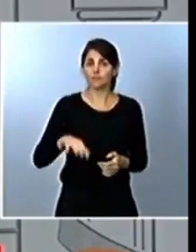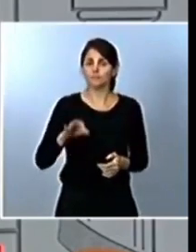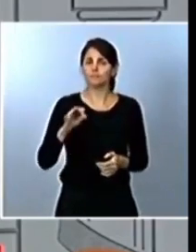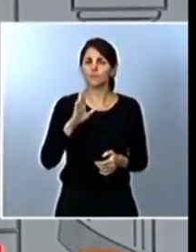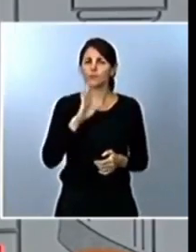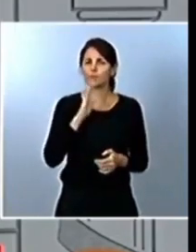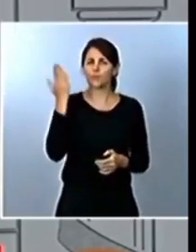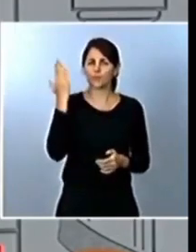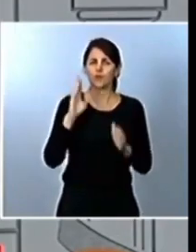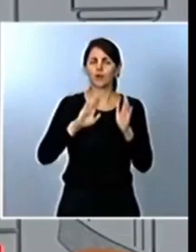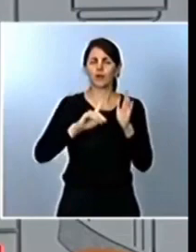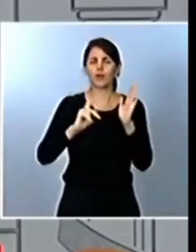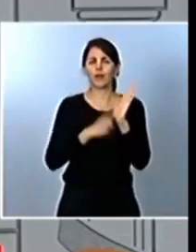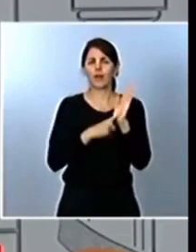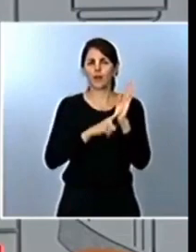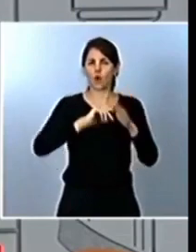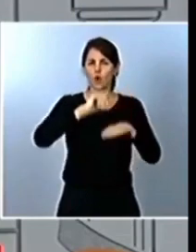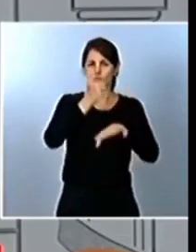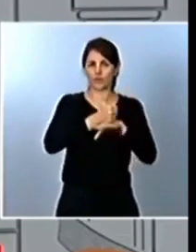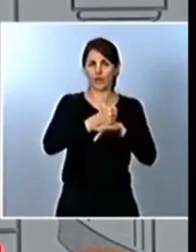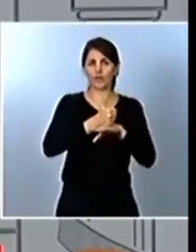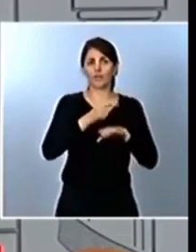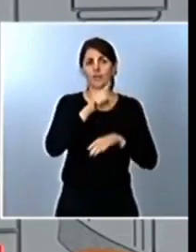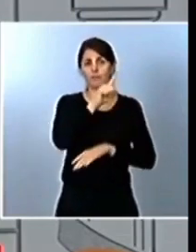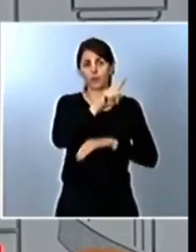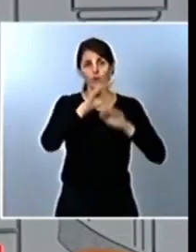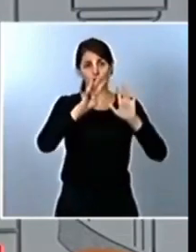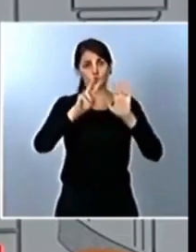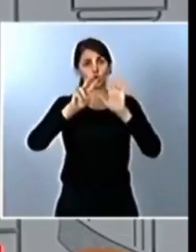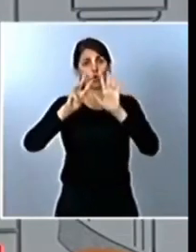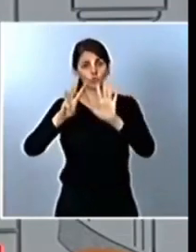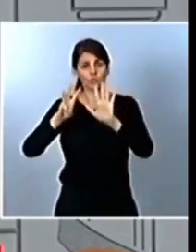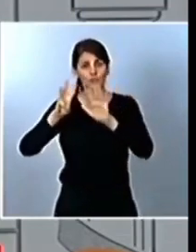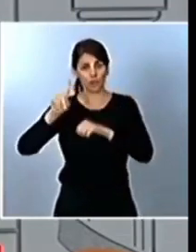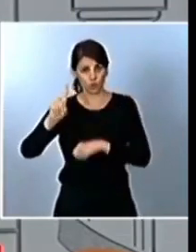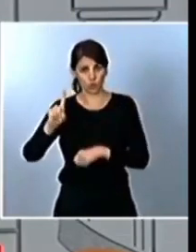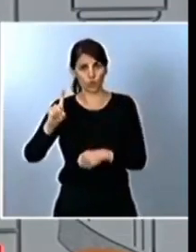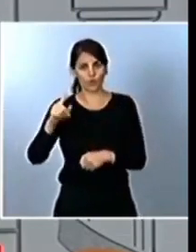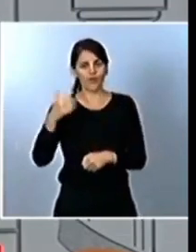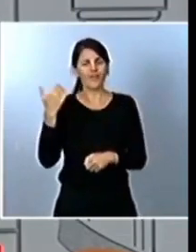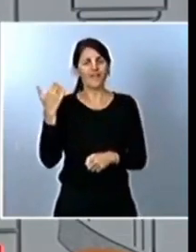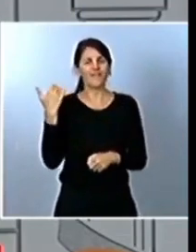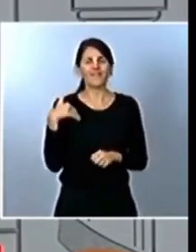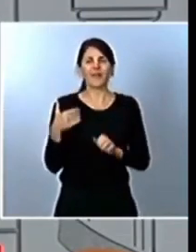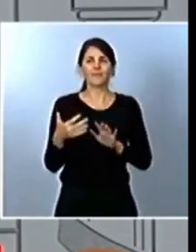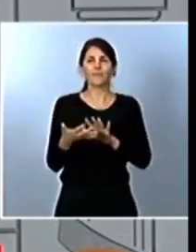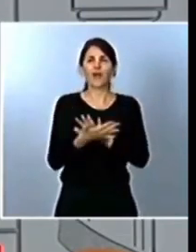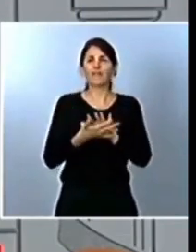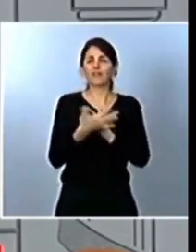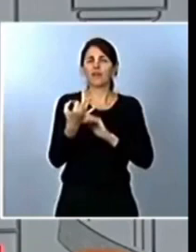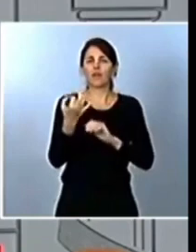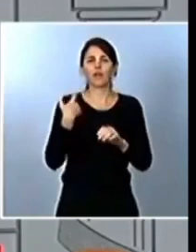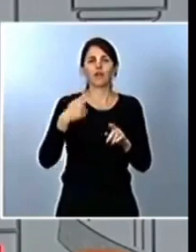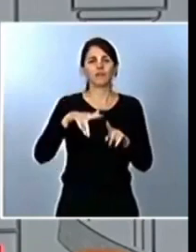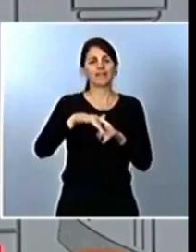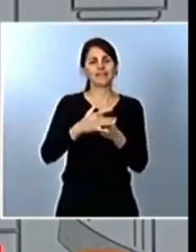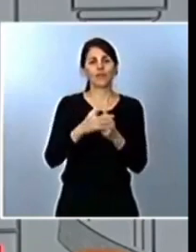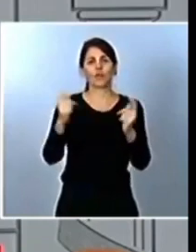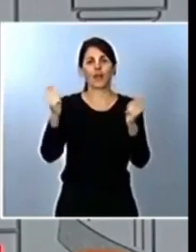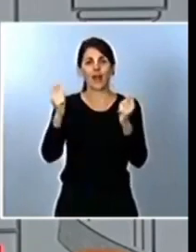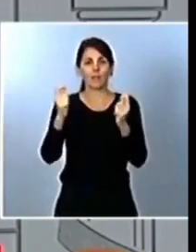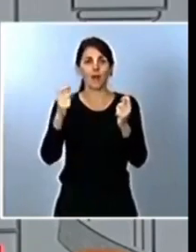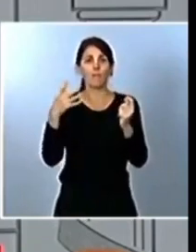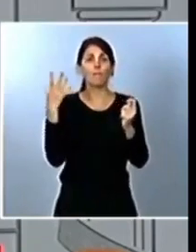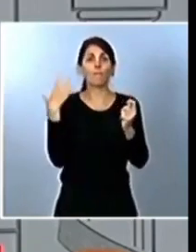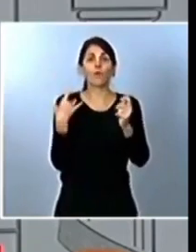definió como una de las razones para utilizar el estado de alarma una pandemia, como desgraciadamente estamos